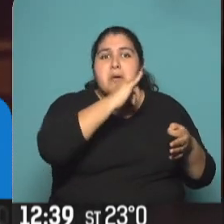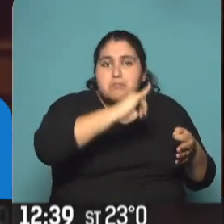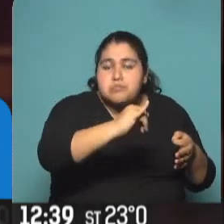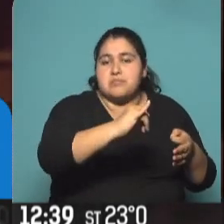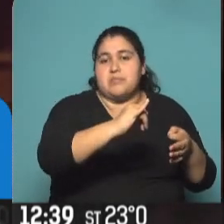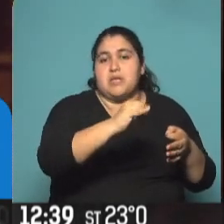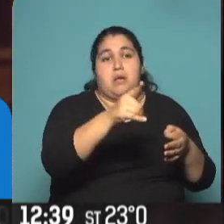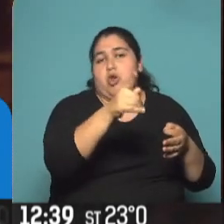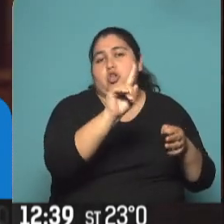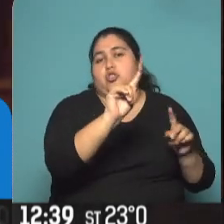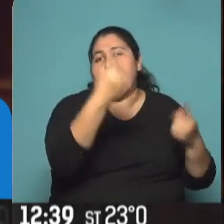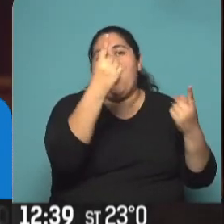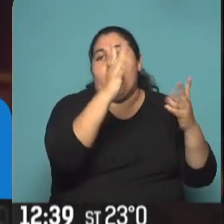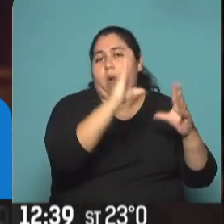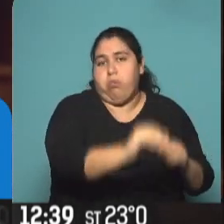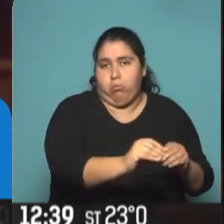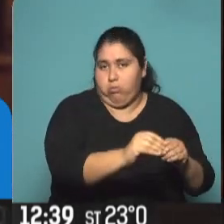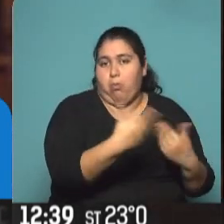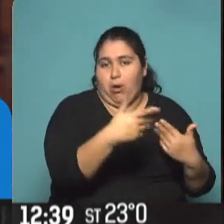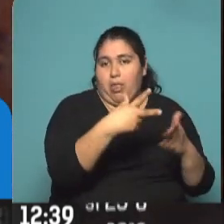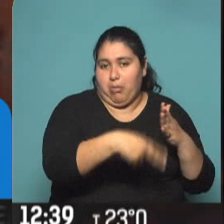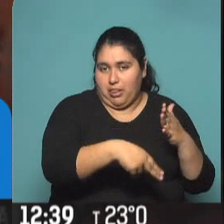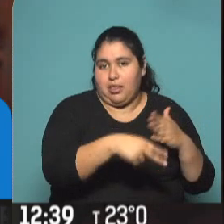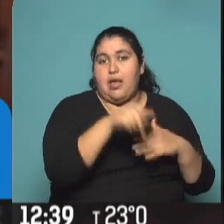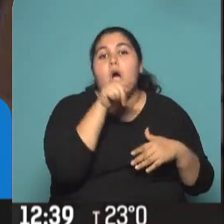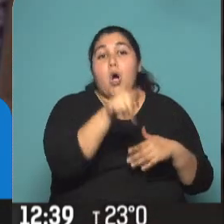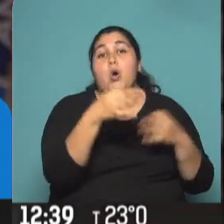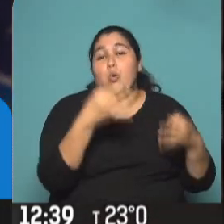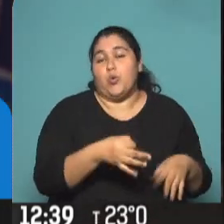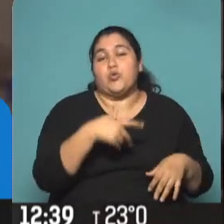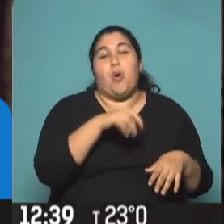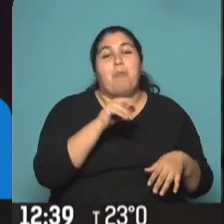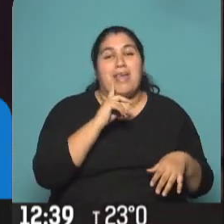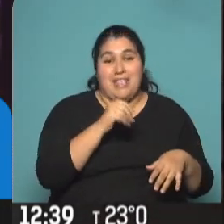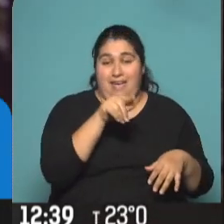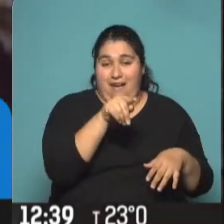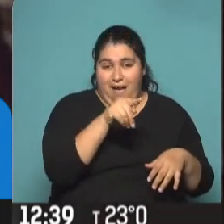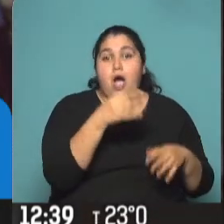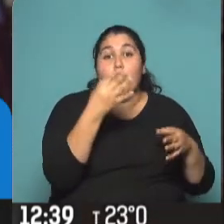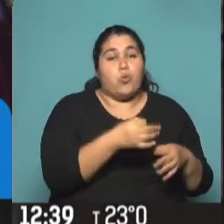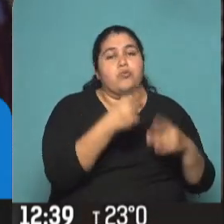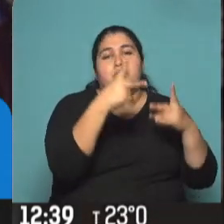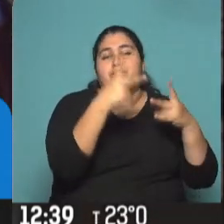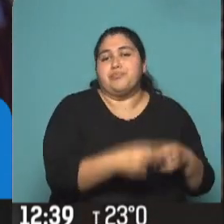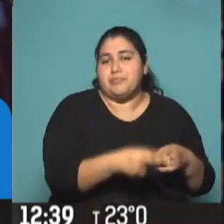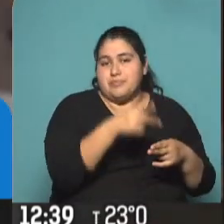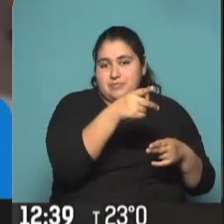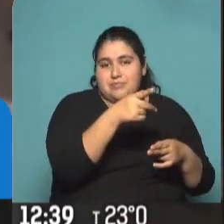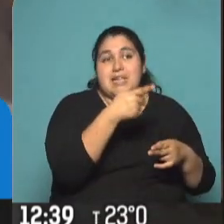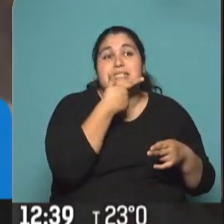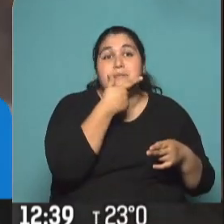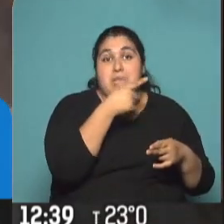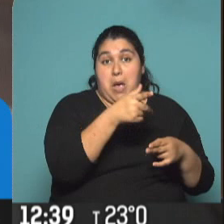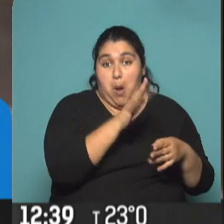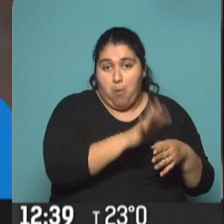se les caía justamente la reparación histórica bien eso es lo que le pasó a media el carmen efectivizó se le cayó en octubre del año pasado la reparación histórica